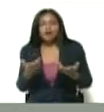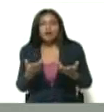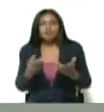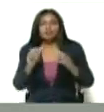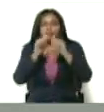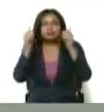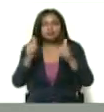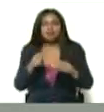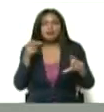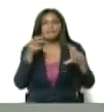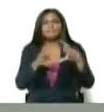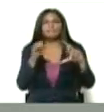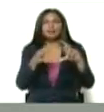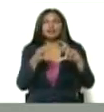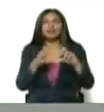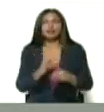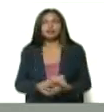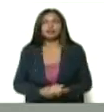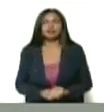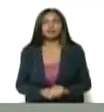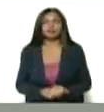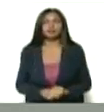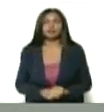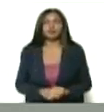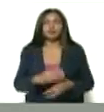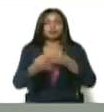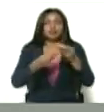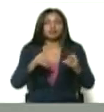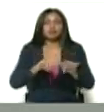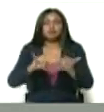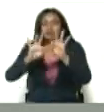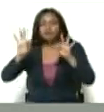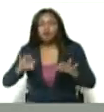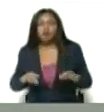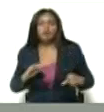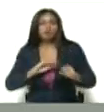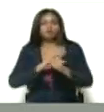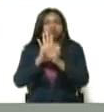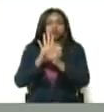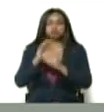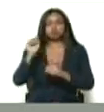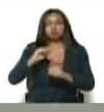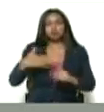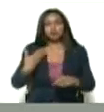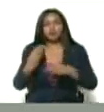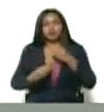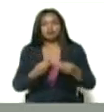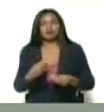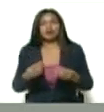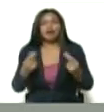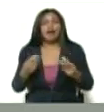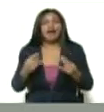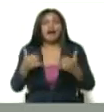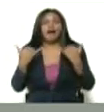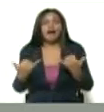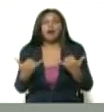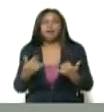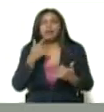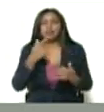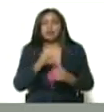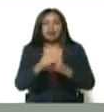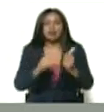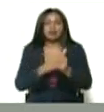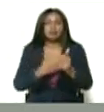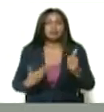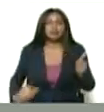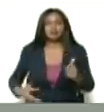sistema patria. Sí, podemos elaborar una encuesta como la que se hizo para el COVID-19, presidente. Bueno, háganlo de una vez. Dile a la